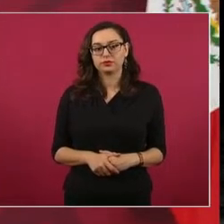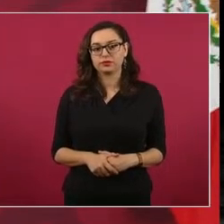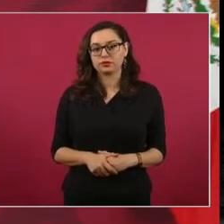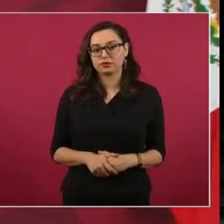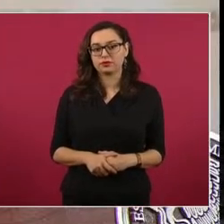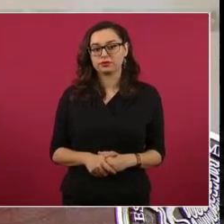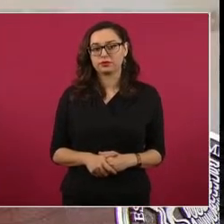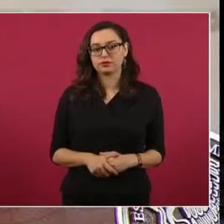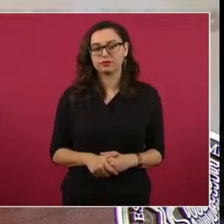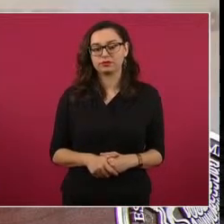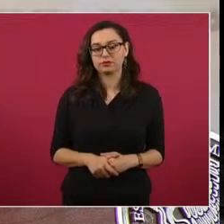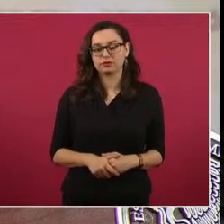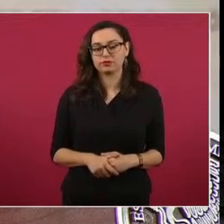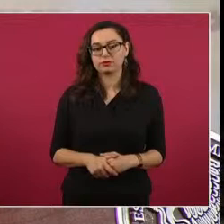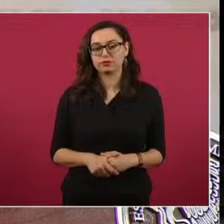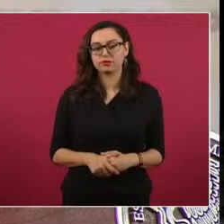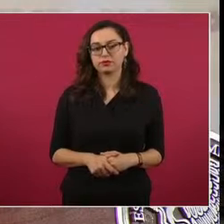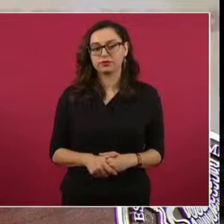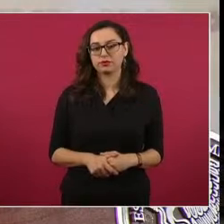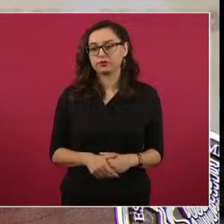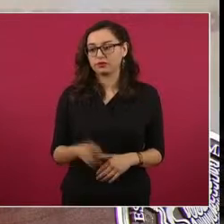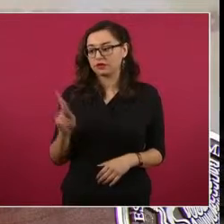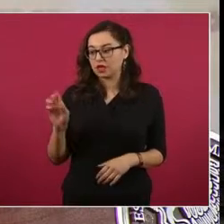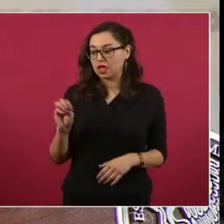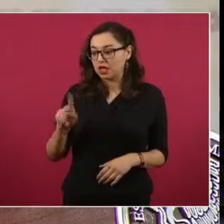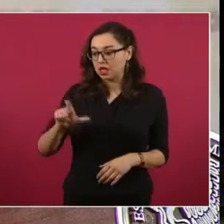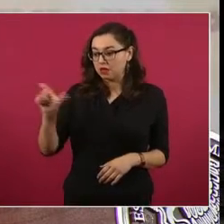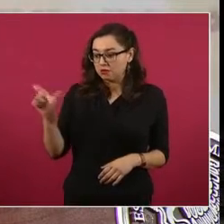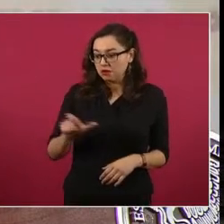pueda explorar